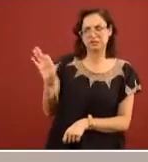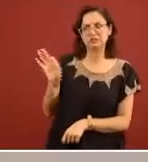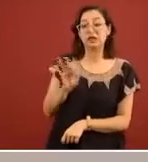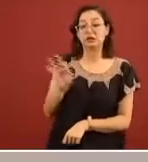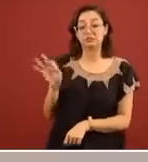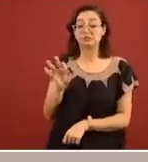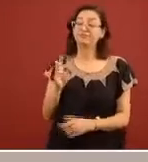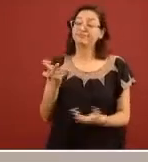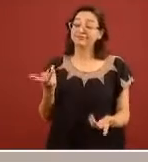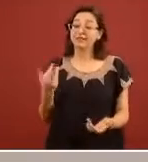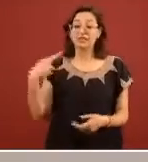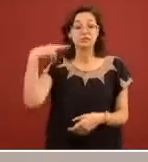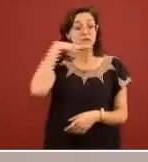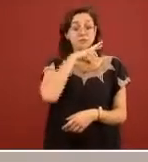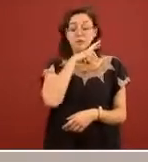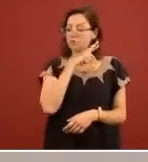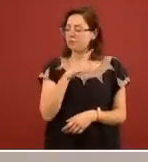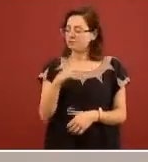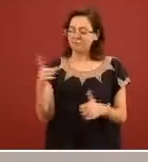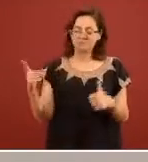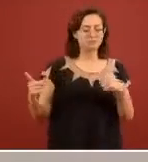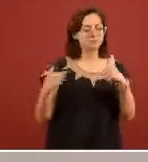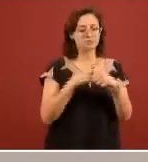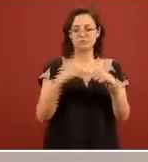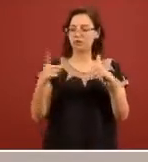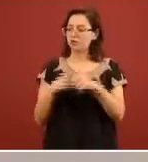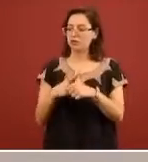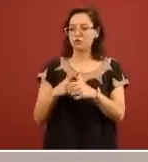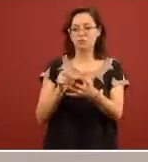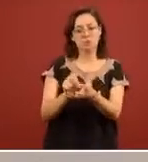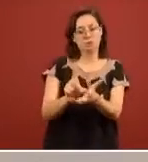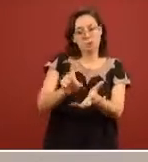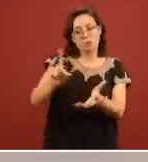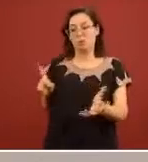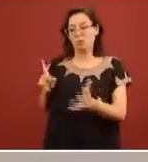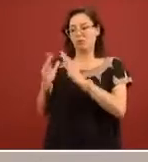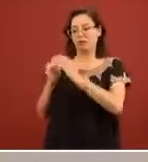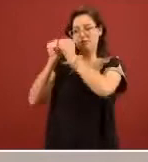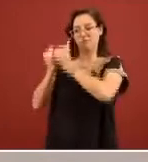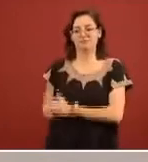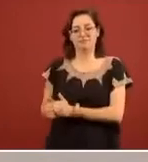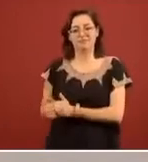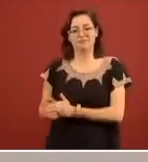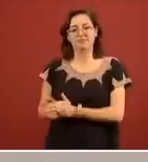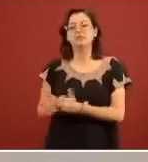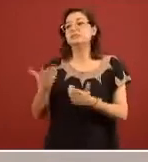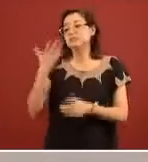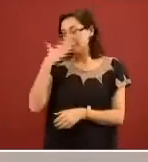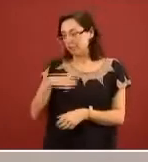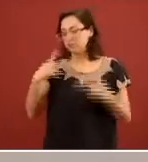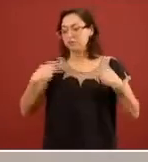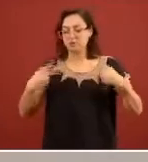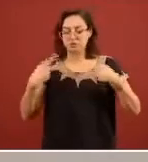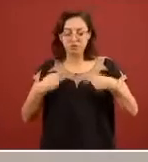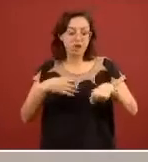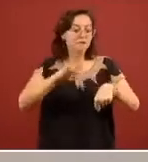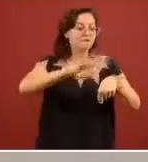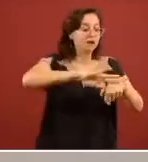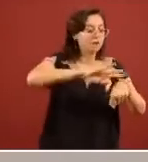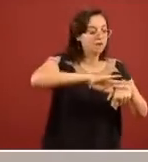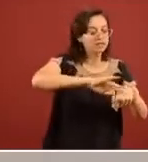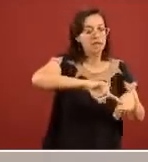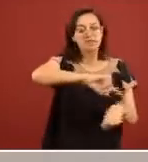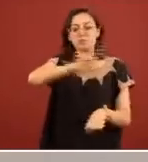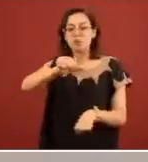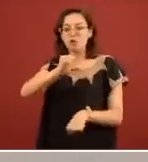lo primero es que los aislemos. Sí hemos conocido de pacientes que van a una farmacia, después a un privado